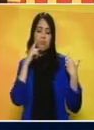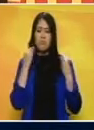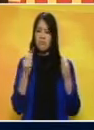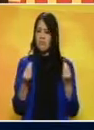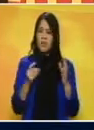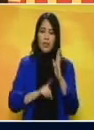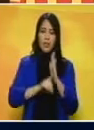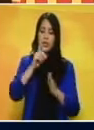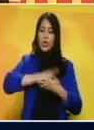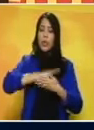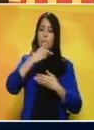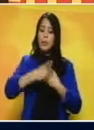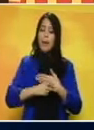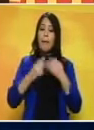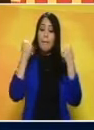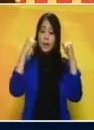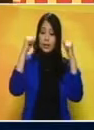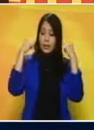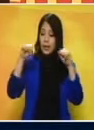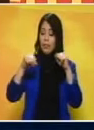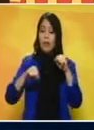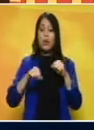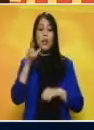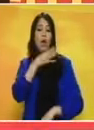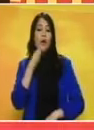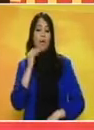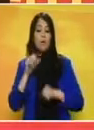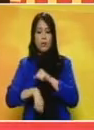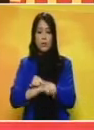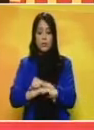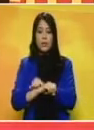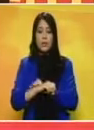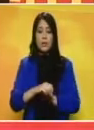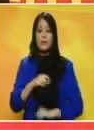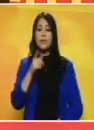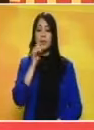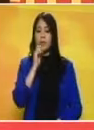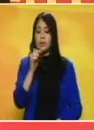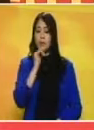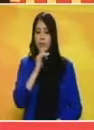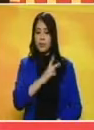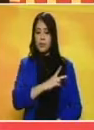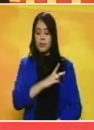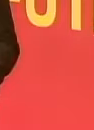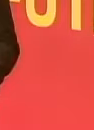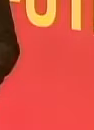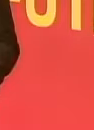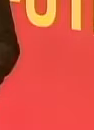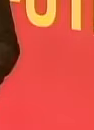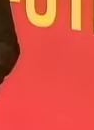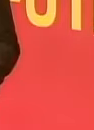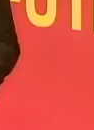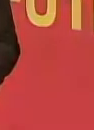desarrollo para entrenadores y jóvenes futbolistas. Andrés Díaz Hernández, Noticiero Venevisión.